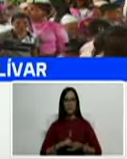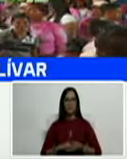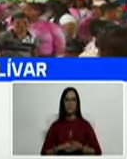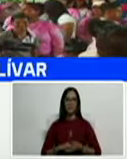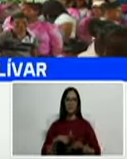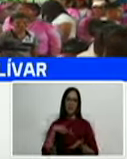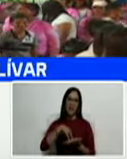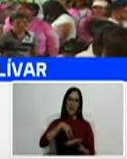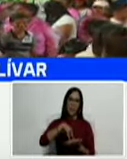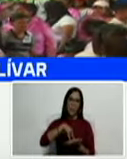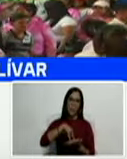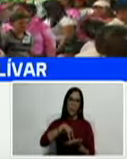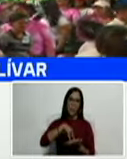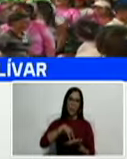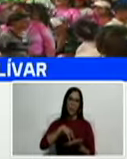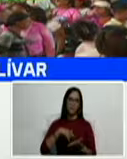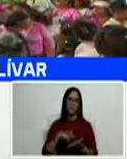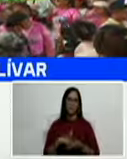Carabobo,